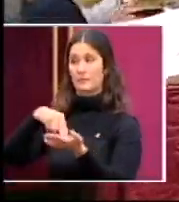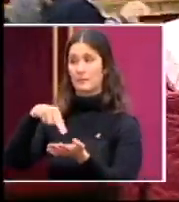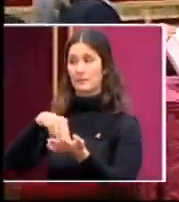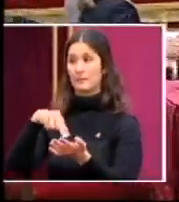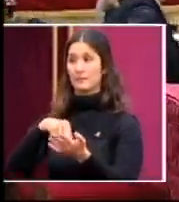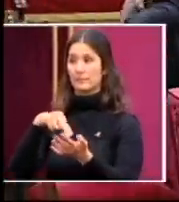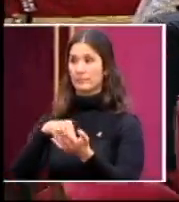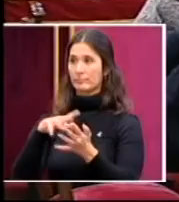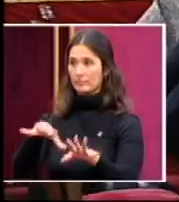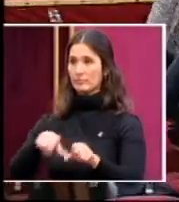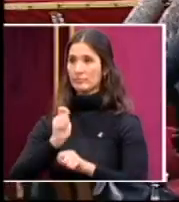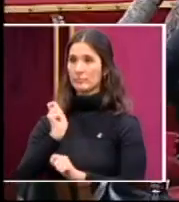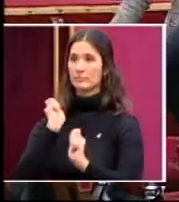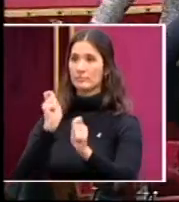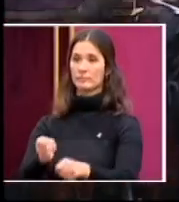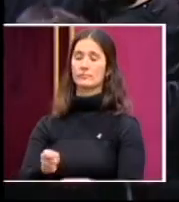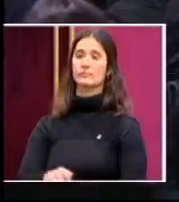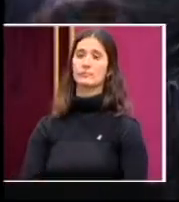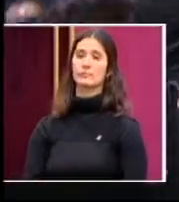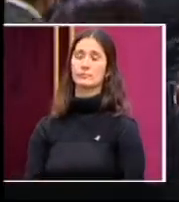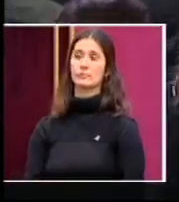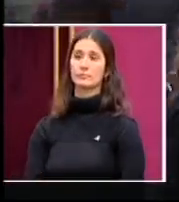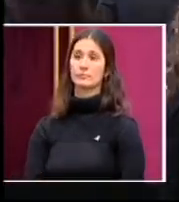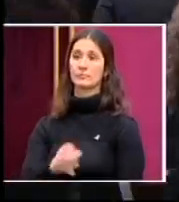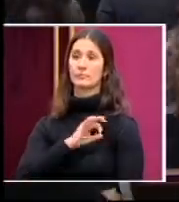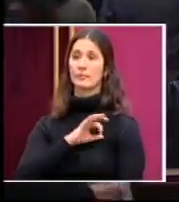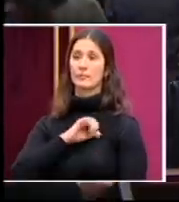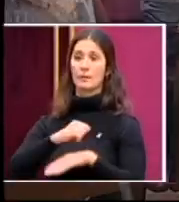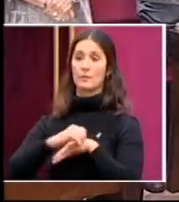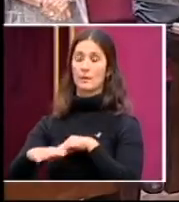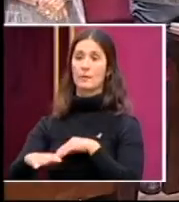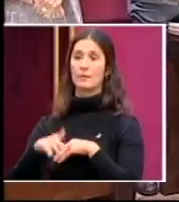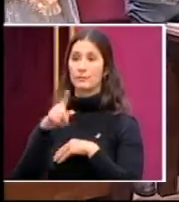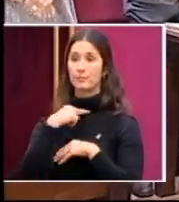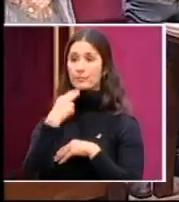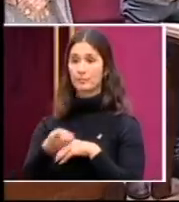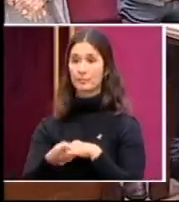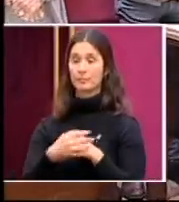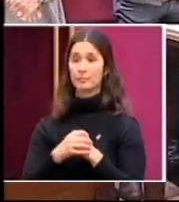su toma de posesión. Y, señora María del Mar, sí, tiene usted la palabra.